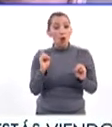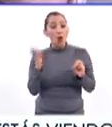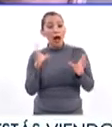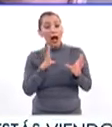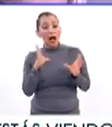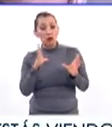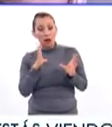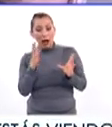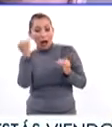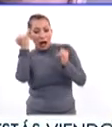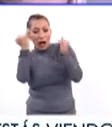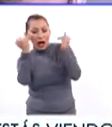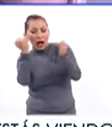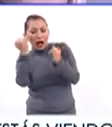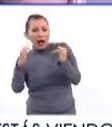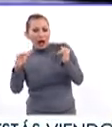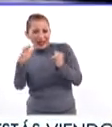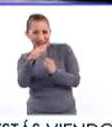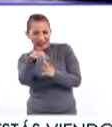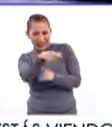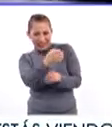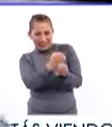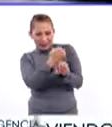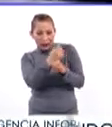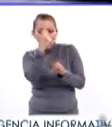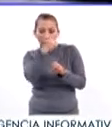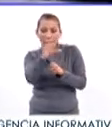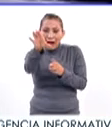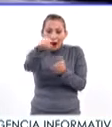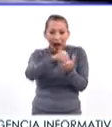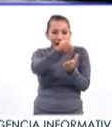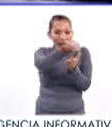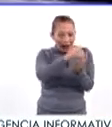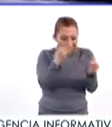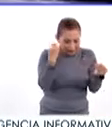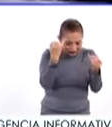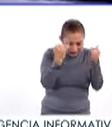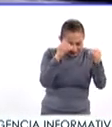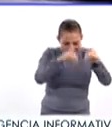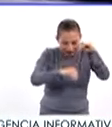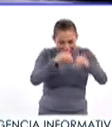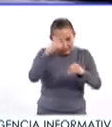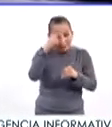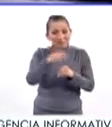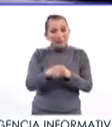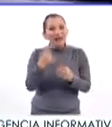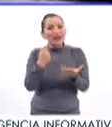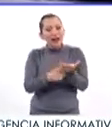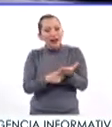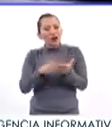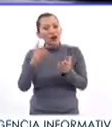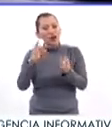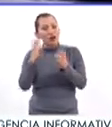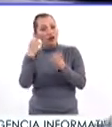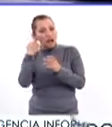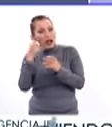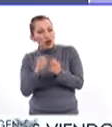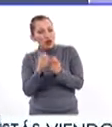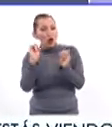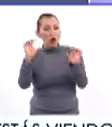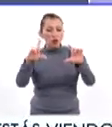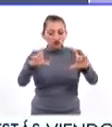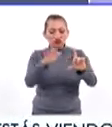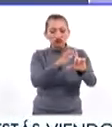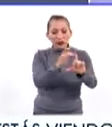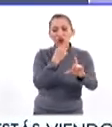hay una estrategia a nivel Estado para poder desarrollar contenidos adecuados en las nuevas tecnologías y ser aplicados